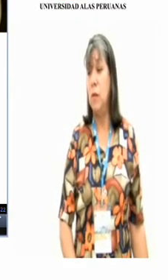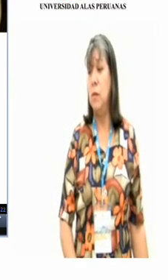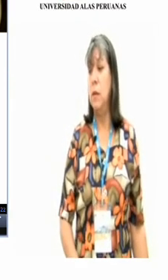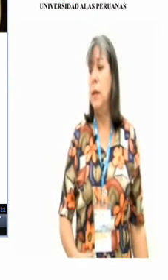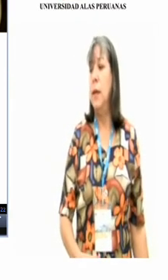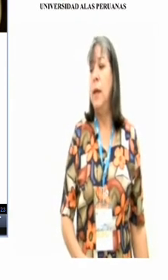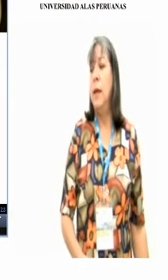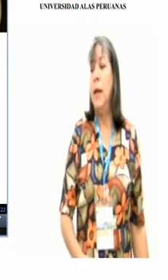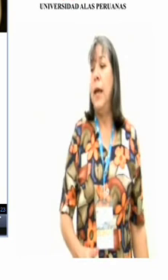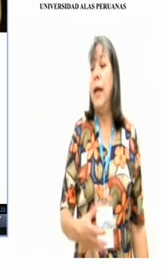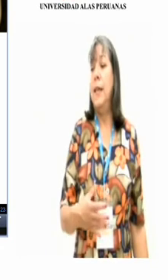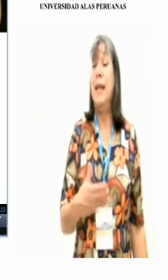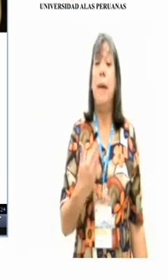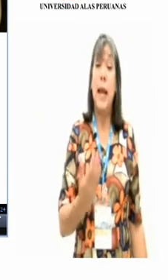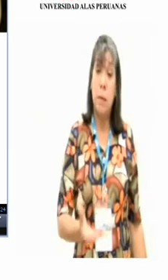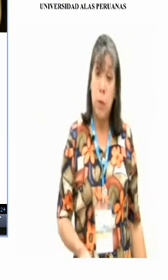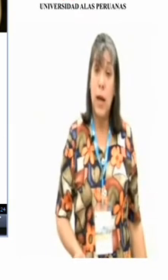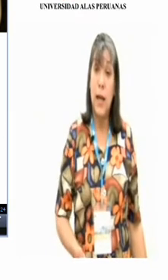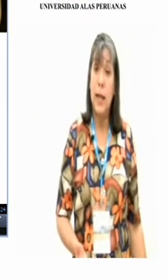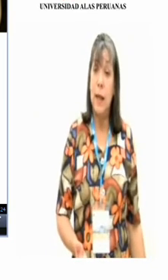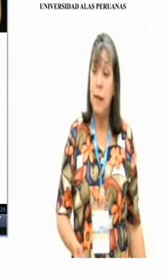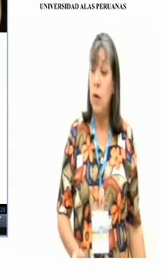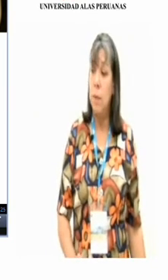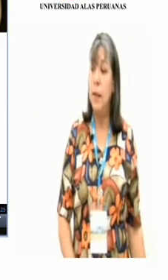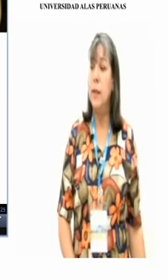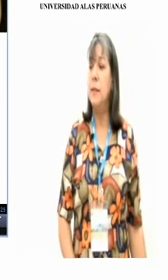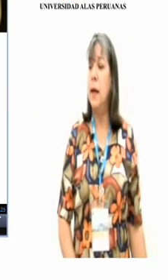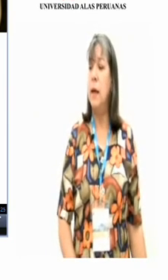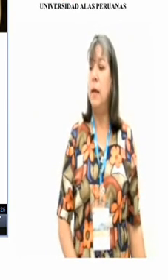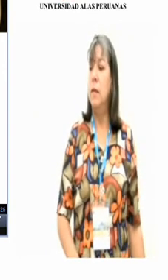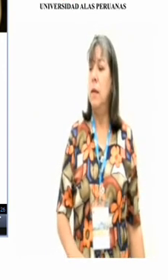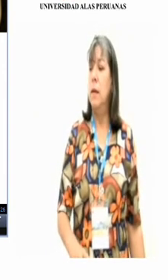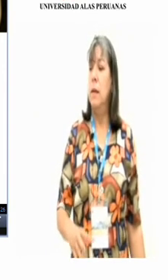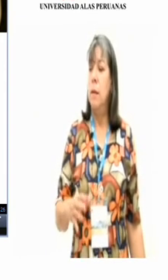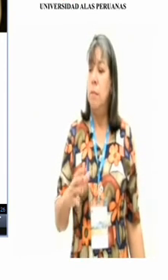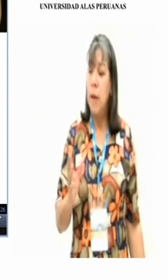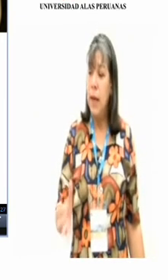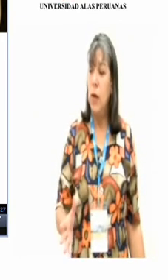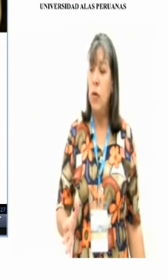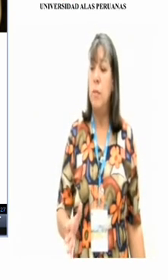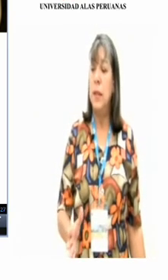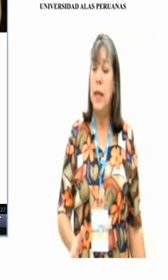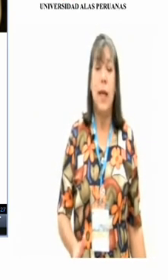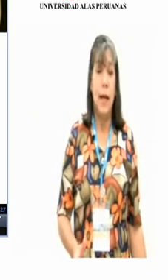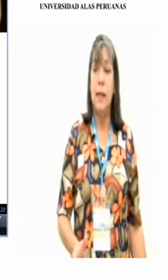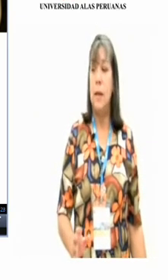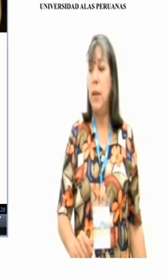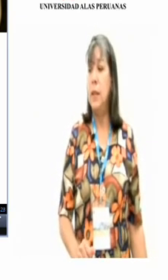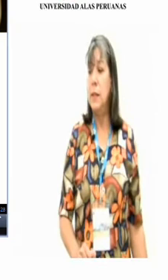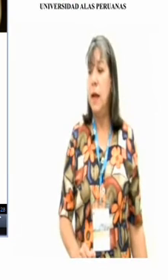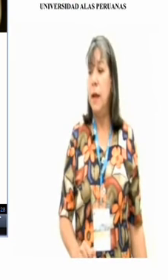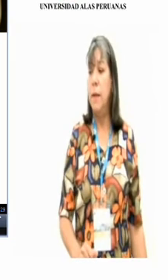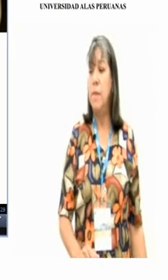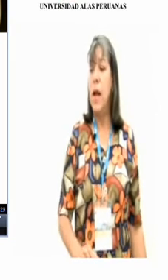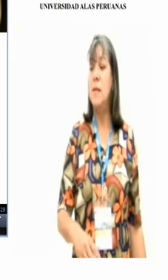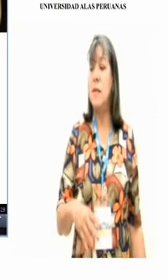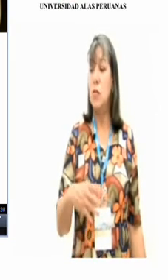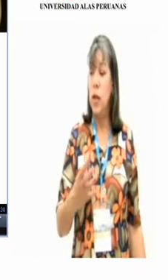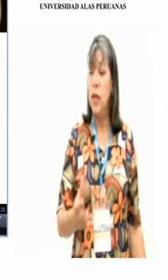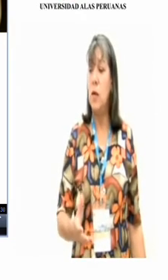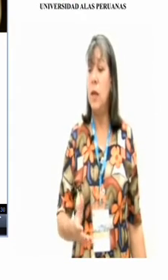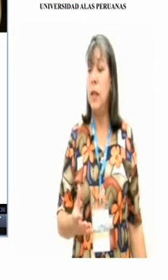de formación, de velar por la calidad de los aprendizajes, manejo de materiales de